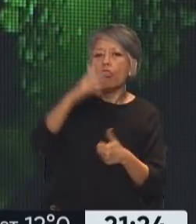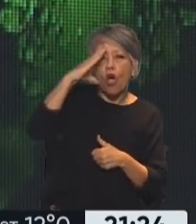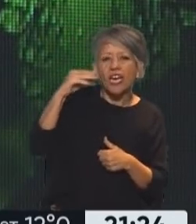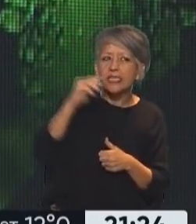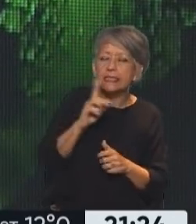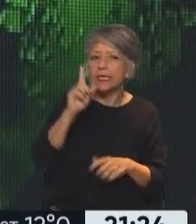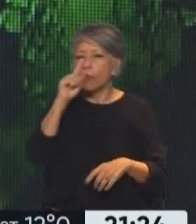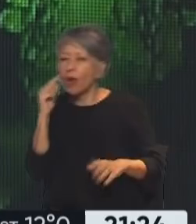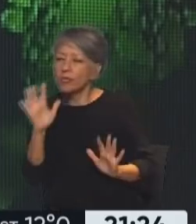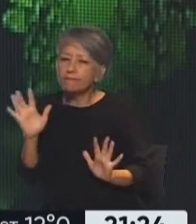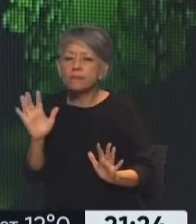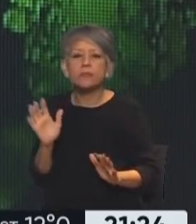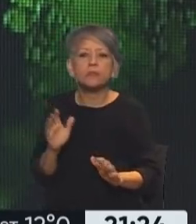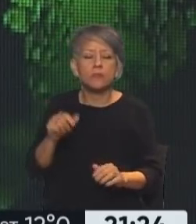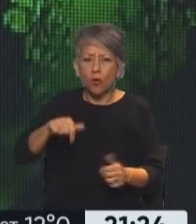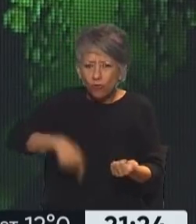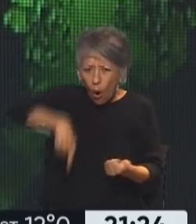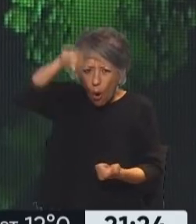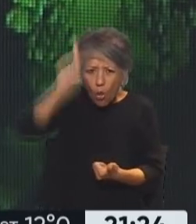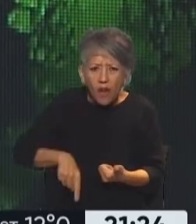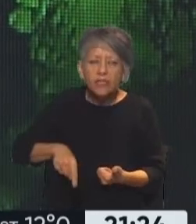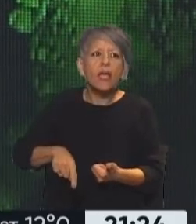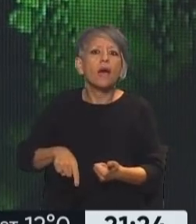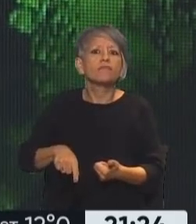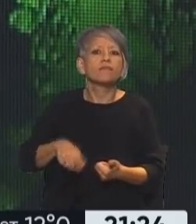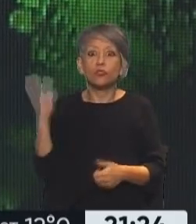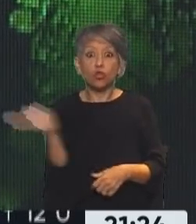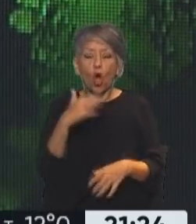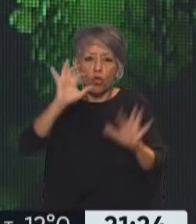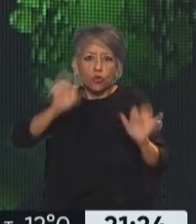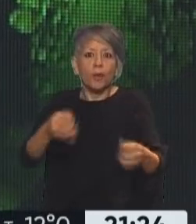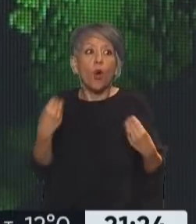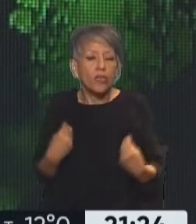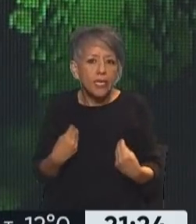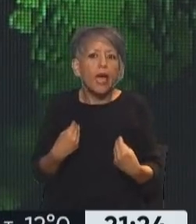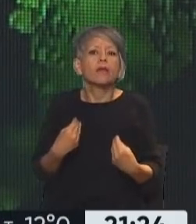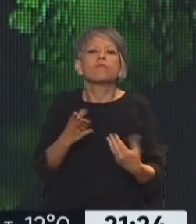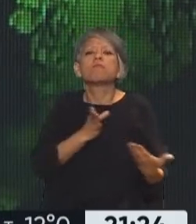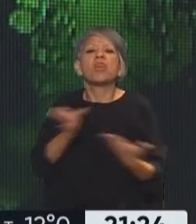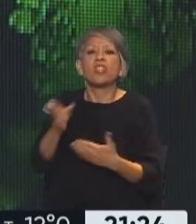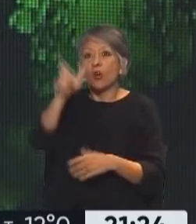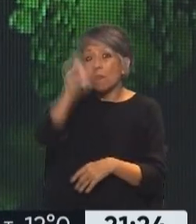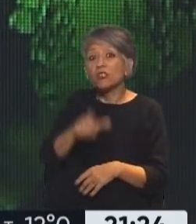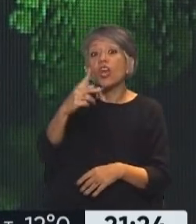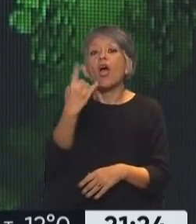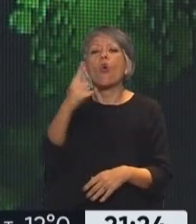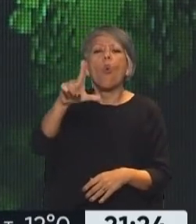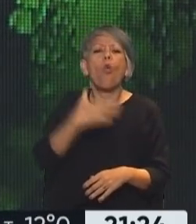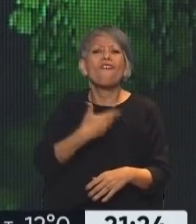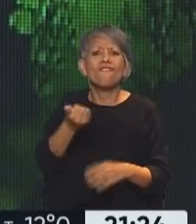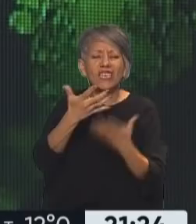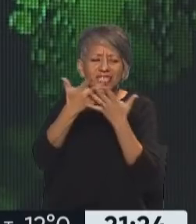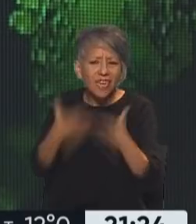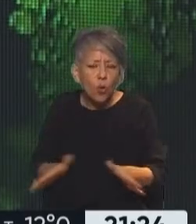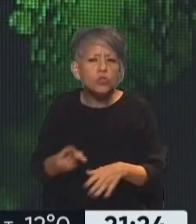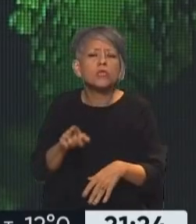Sabemos que durante todo este día, a partir de que se conoció el pedido de renuncia, la Quinta de Olivos estuvo repleta